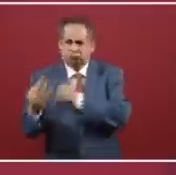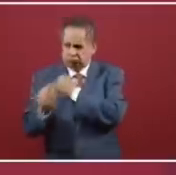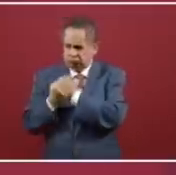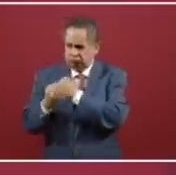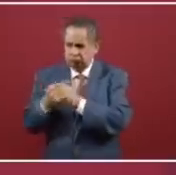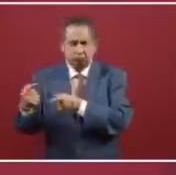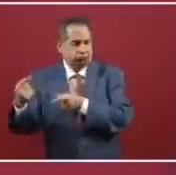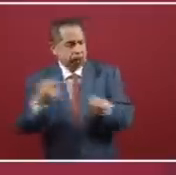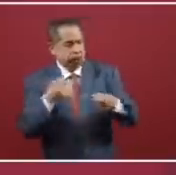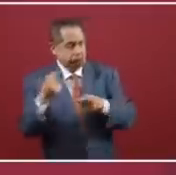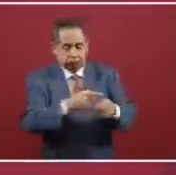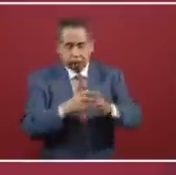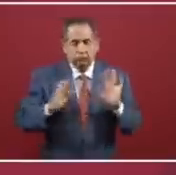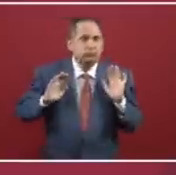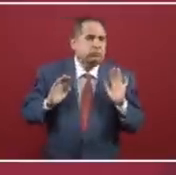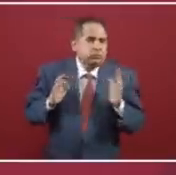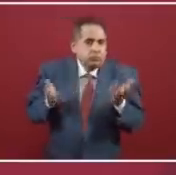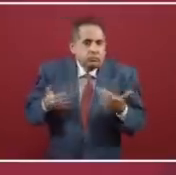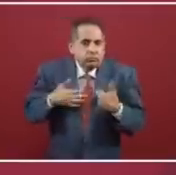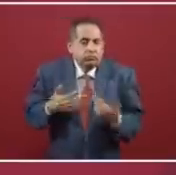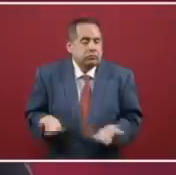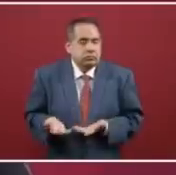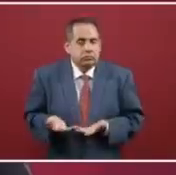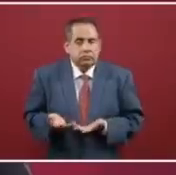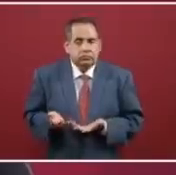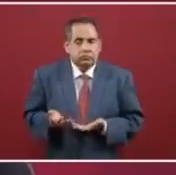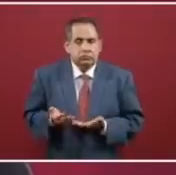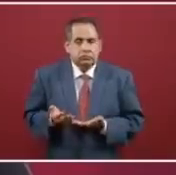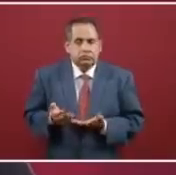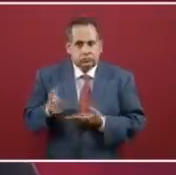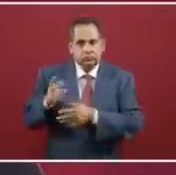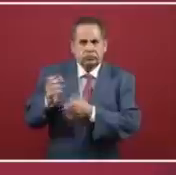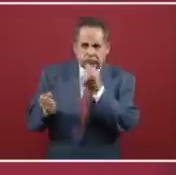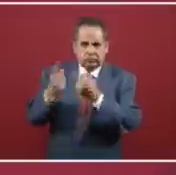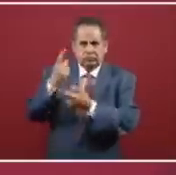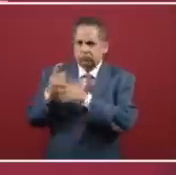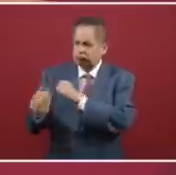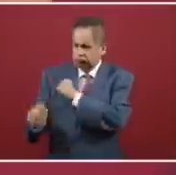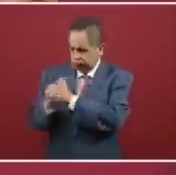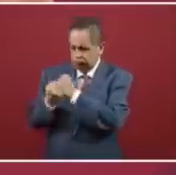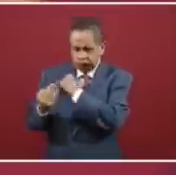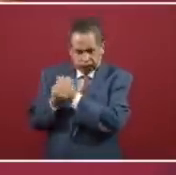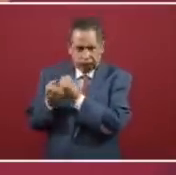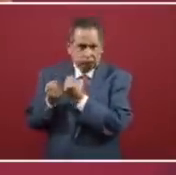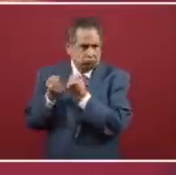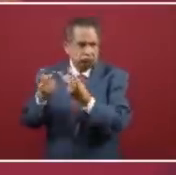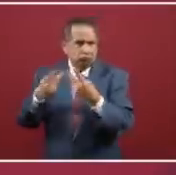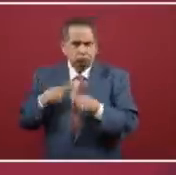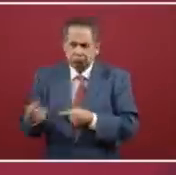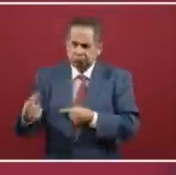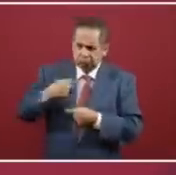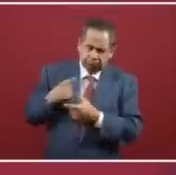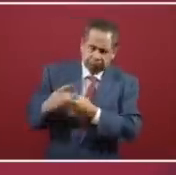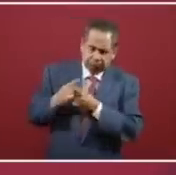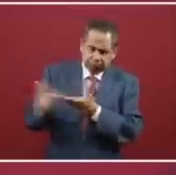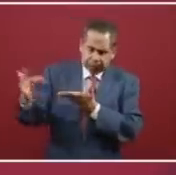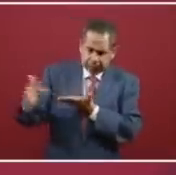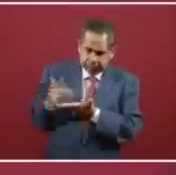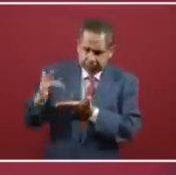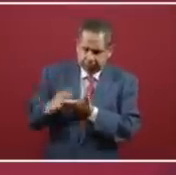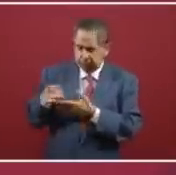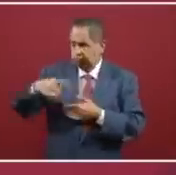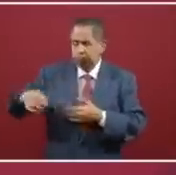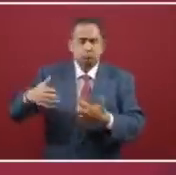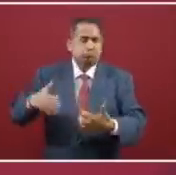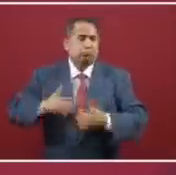lo hacen no estoy evadiendo el que muchos que están en el